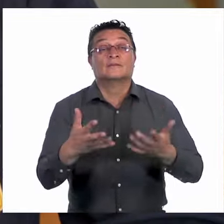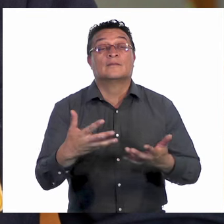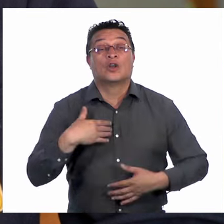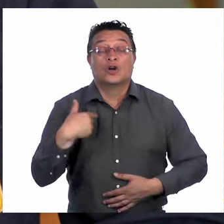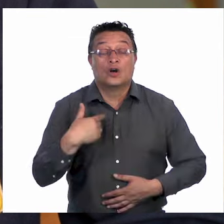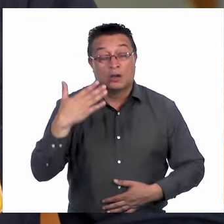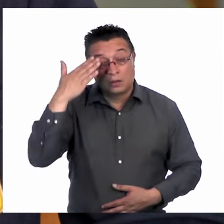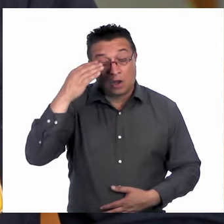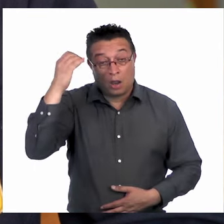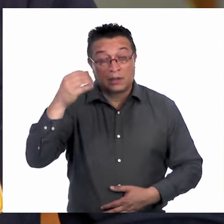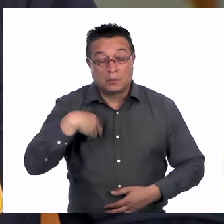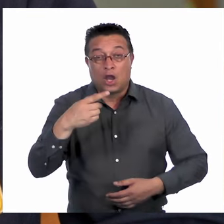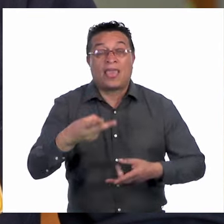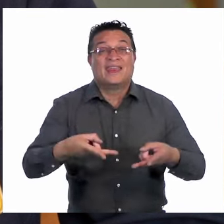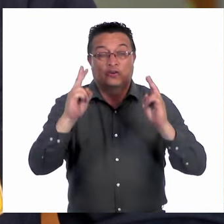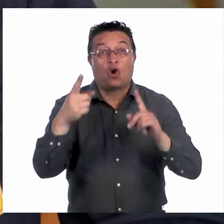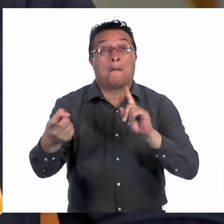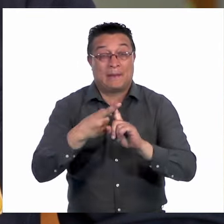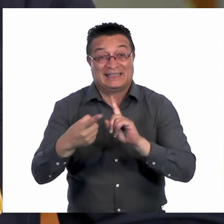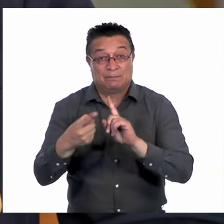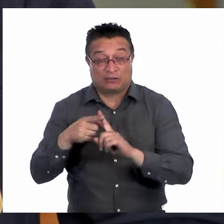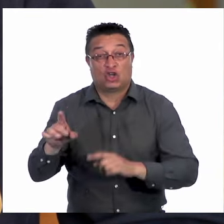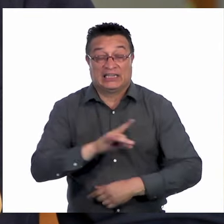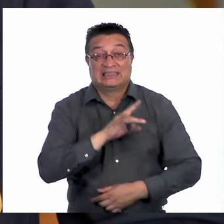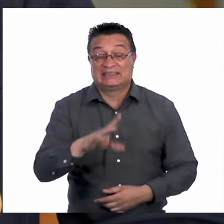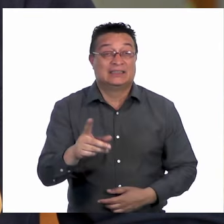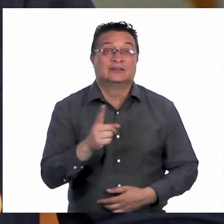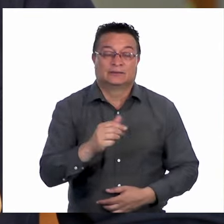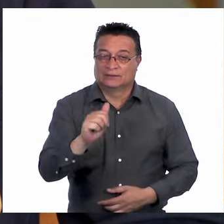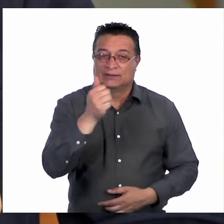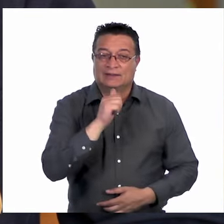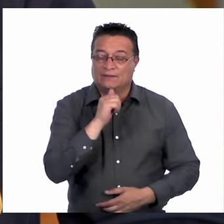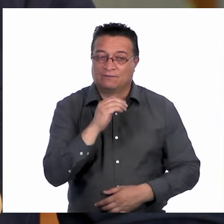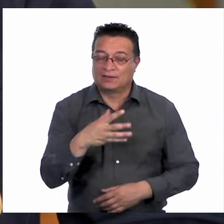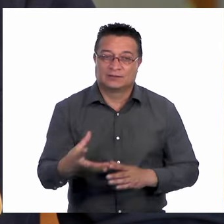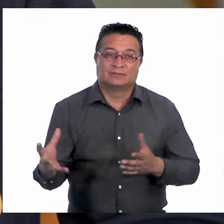Lo que opino yo sobre el derecho de participación en Chile es que no se está